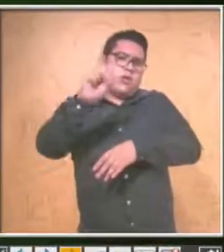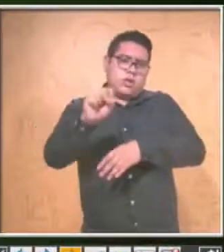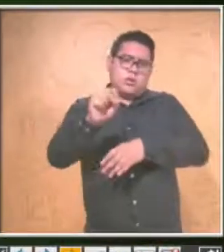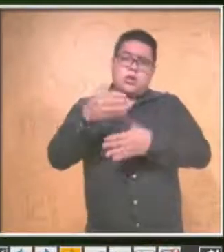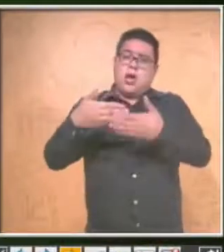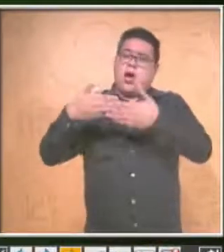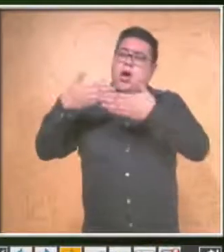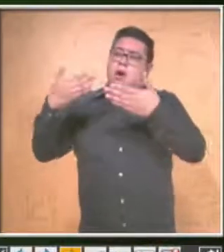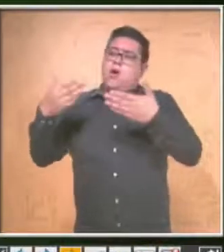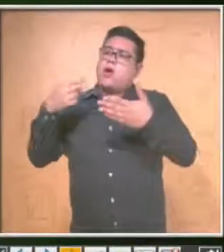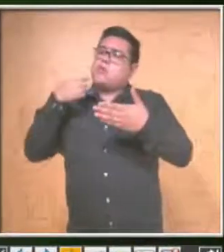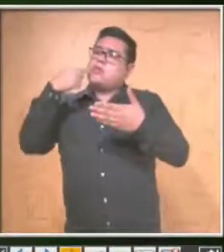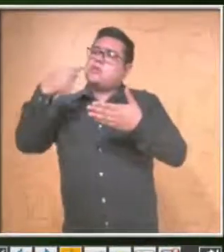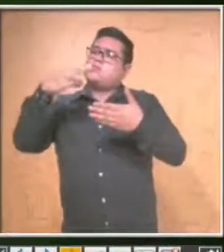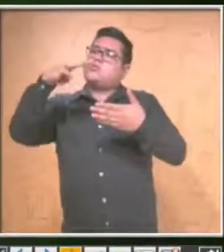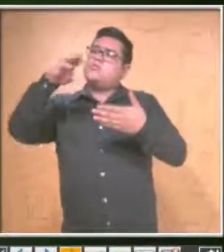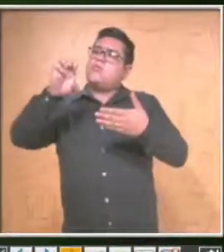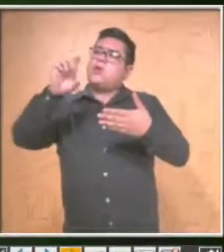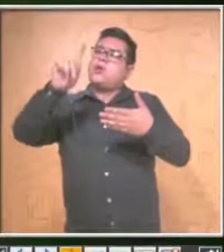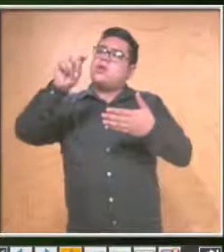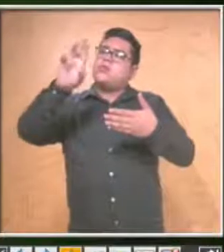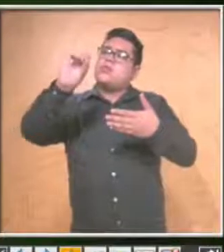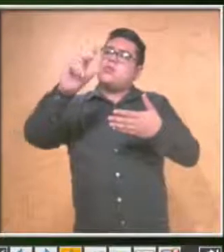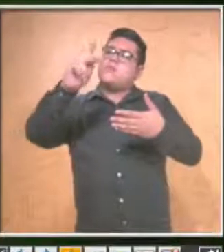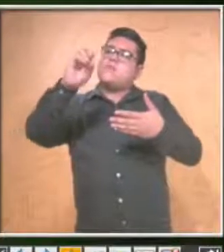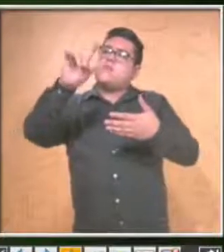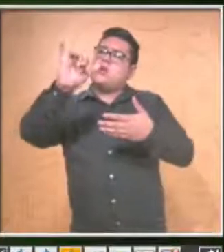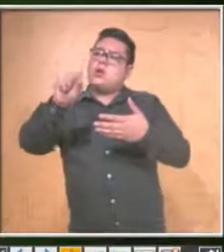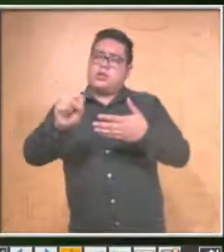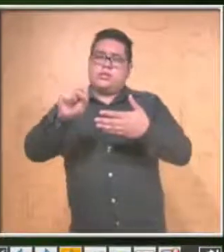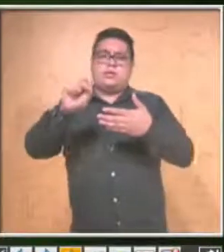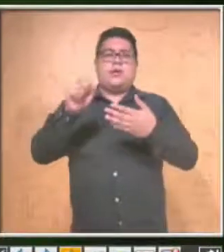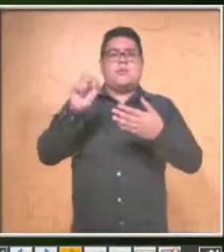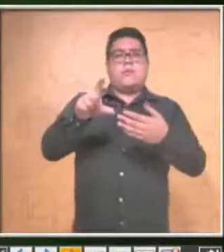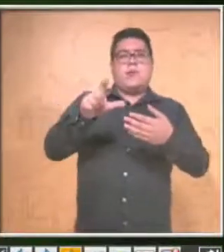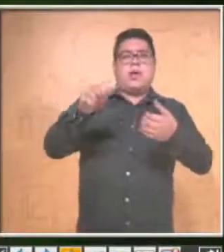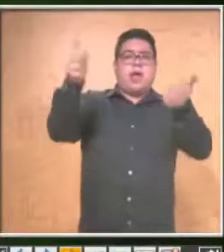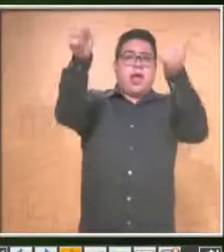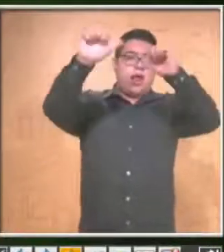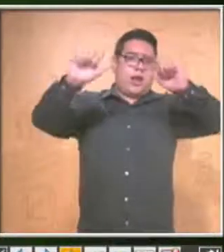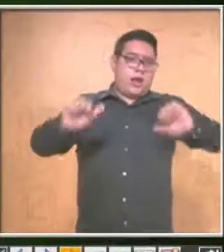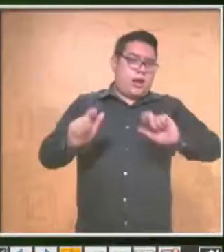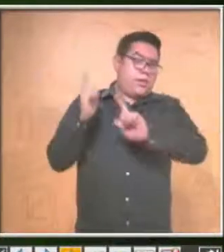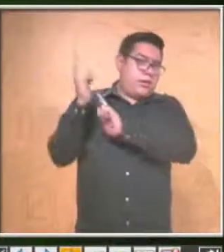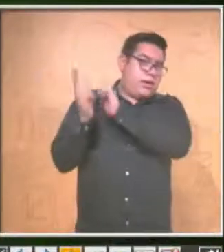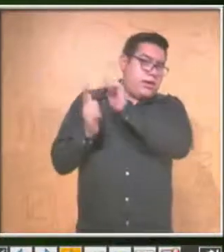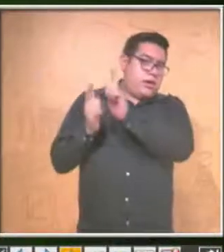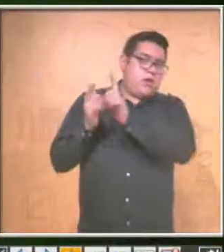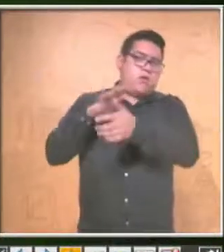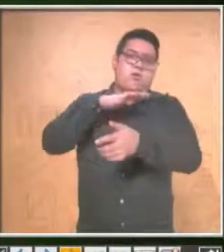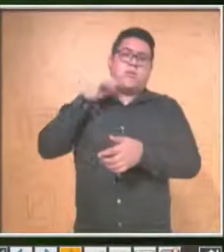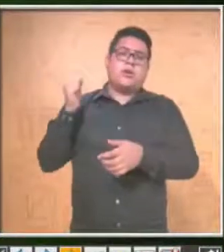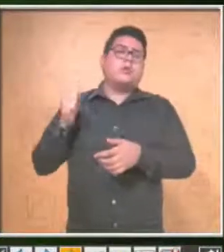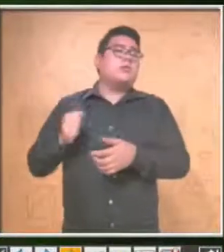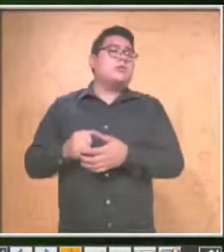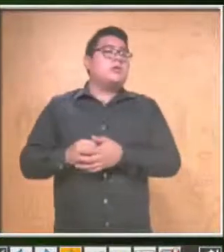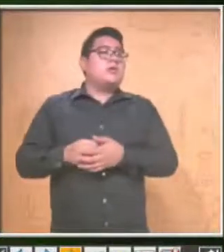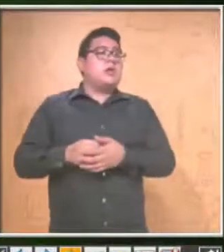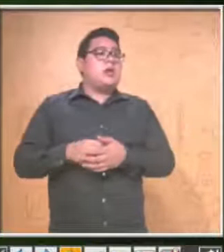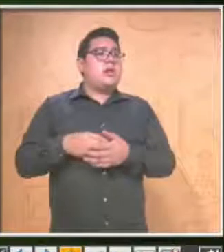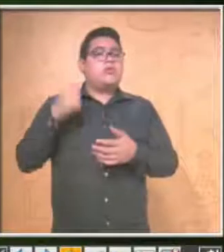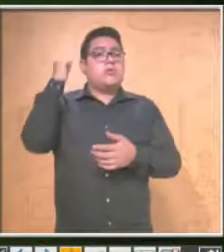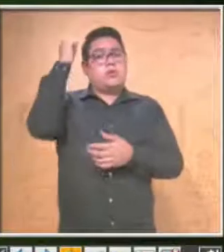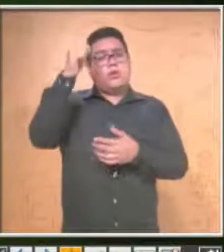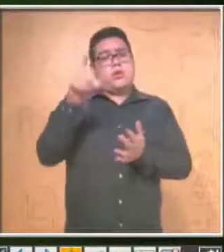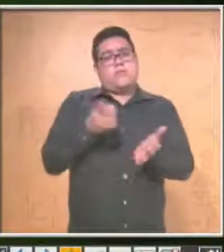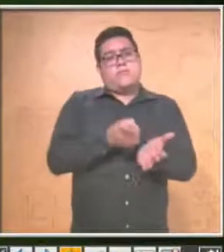metrópolis, cuando hablamos de grandes ciudades, y el arte griego. Los romanos, pues nada más la teoría del derecho.